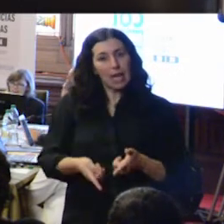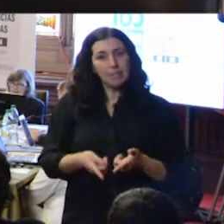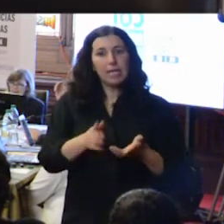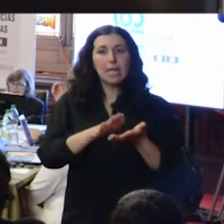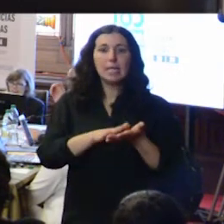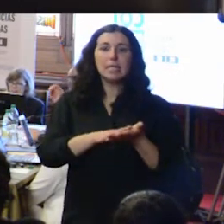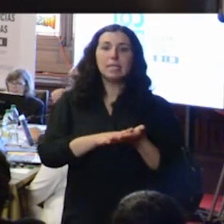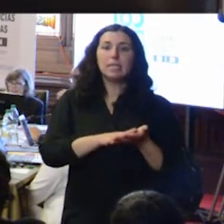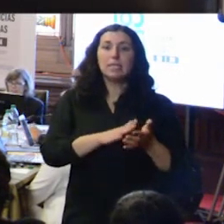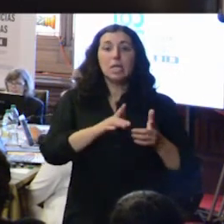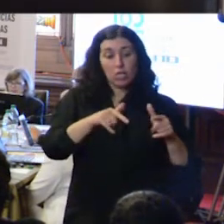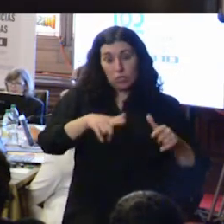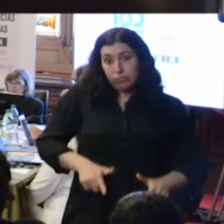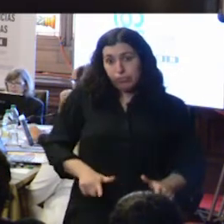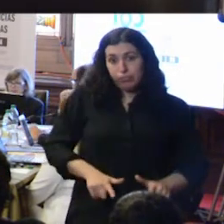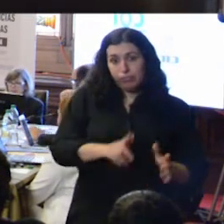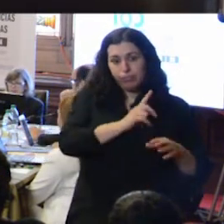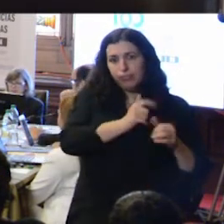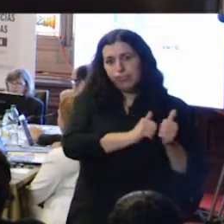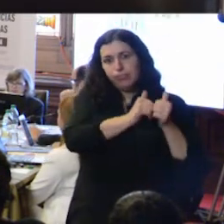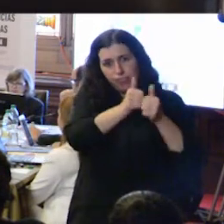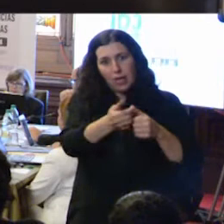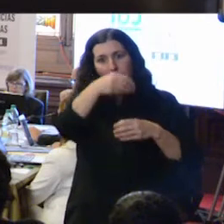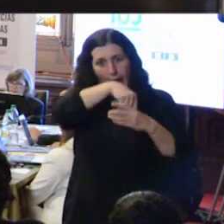por la Defensoría del Pueblo, ¿verdad?, que es parte de su función